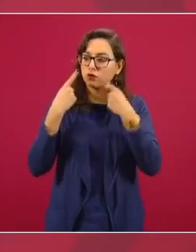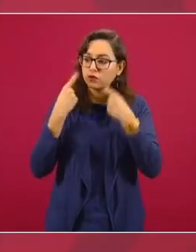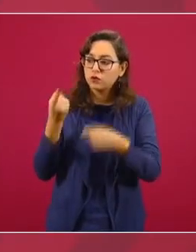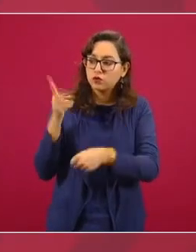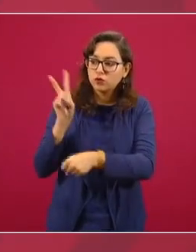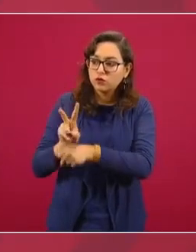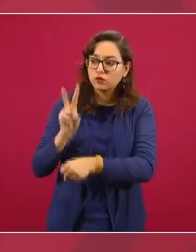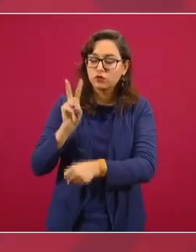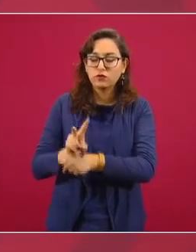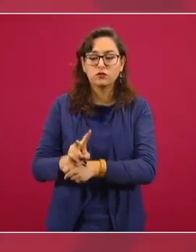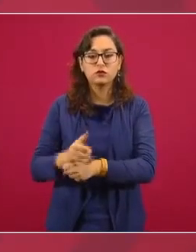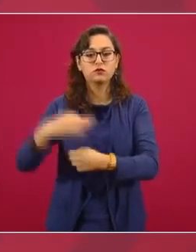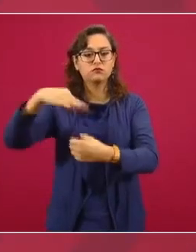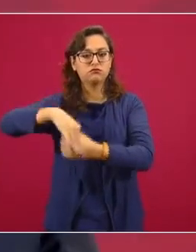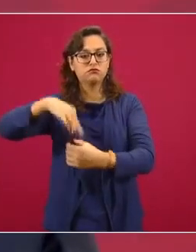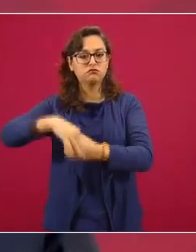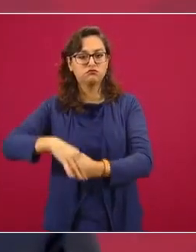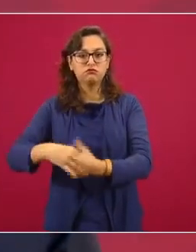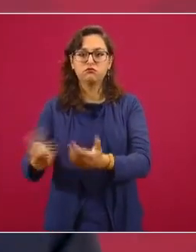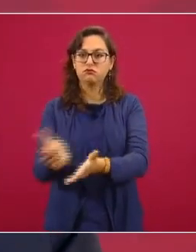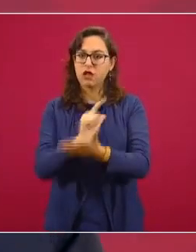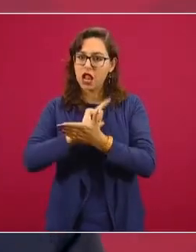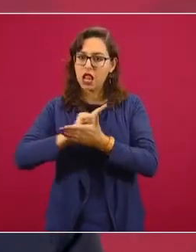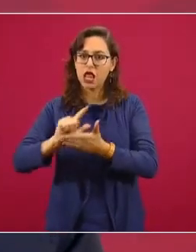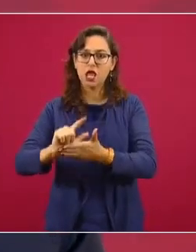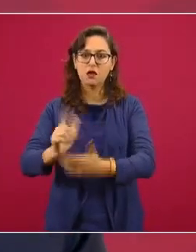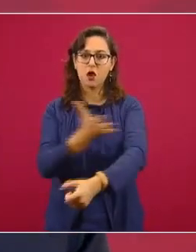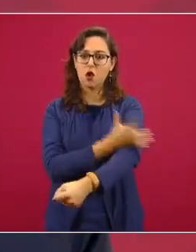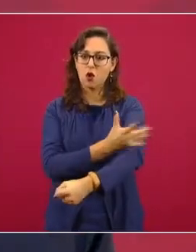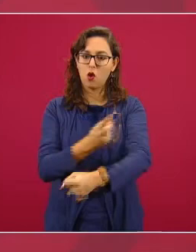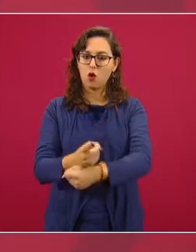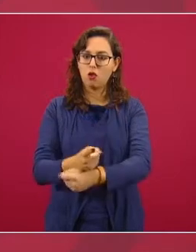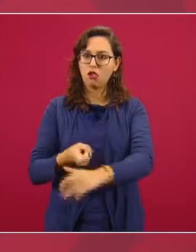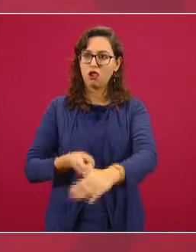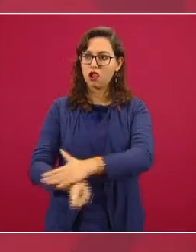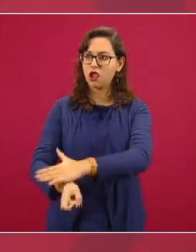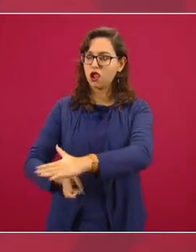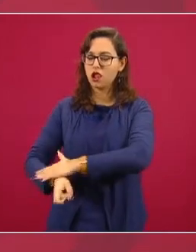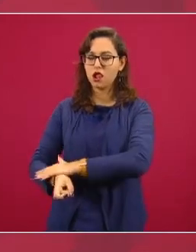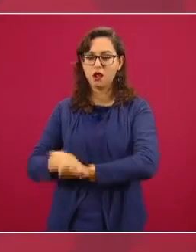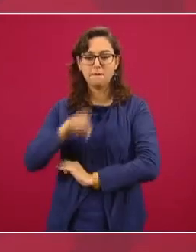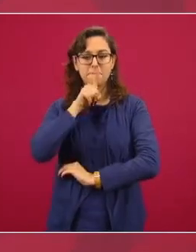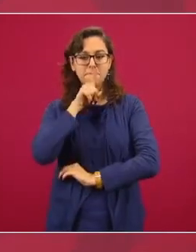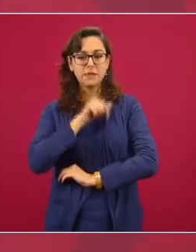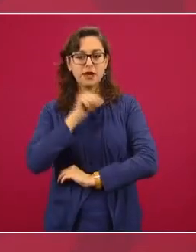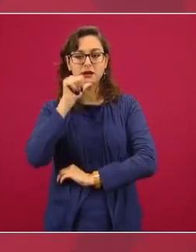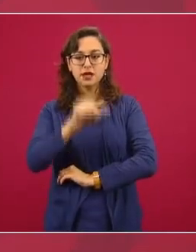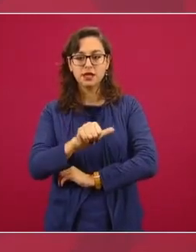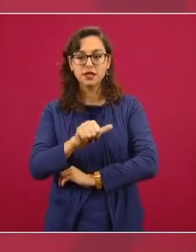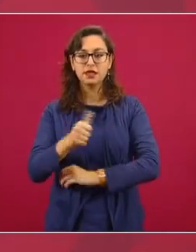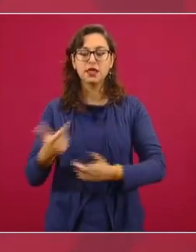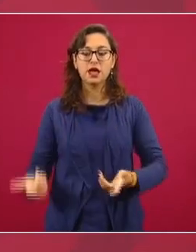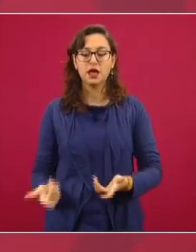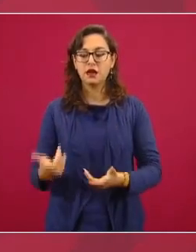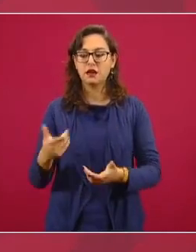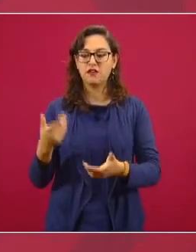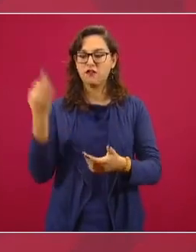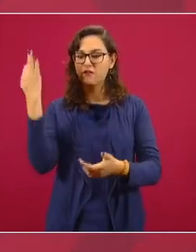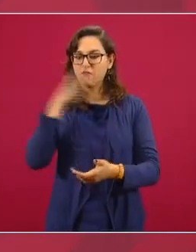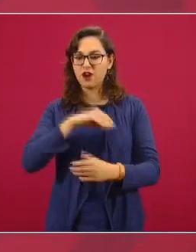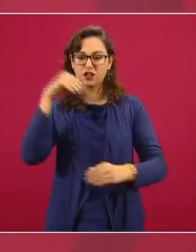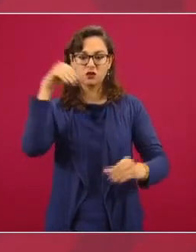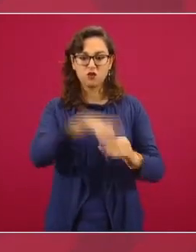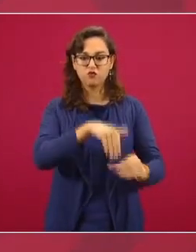sean libres, que no haya compra de votos, que no haya acarreos, que no haya relleno de urnas, que